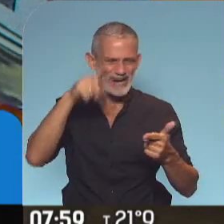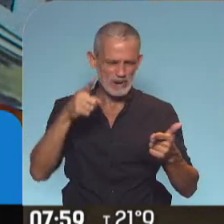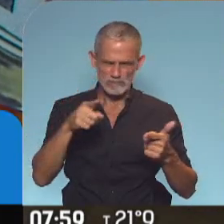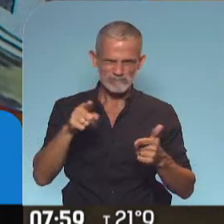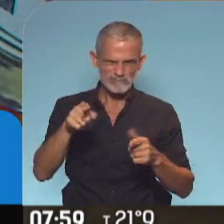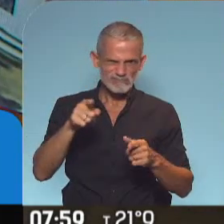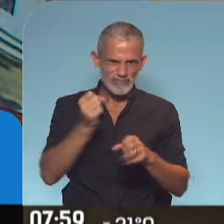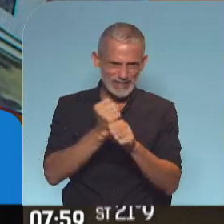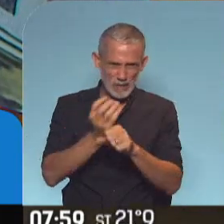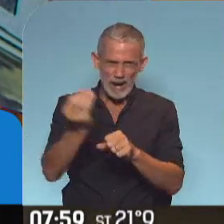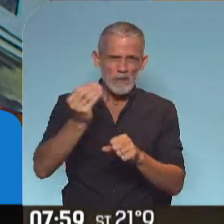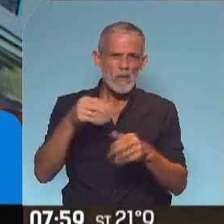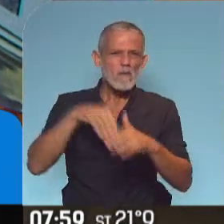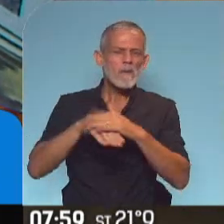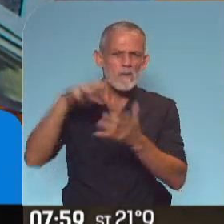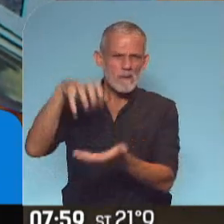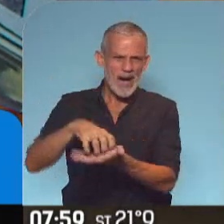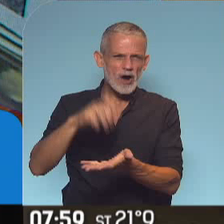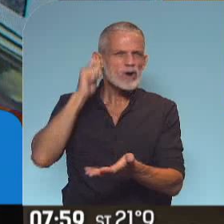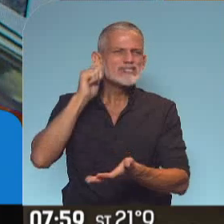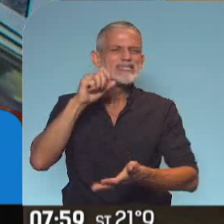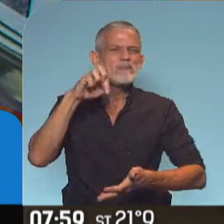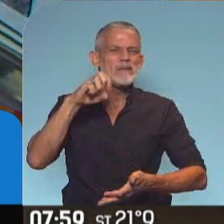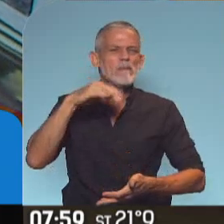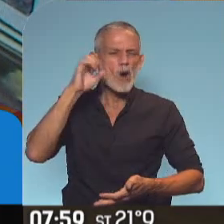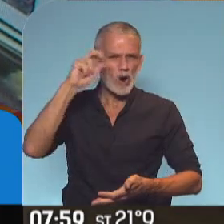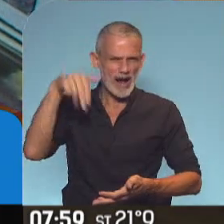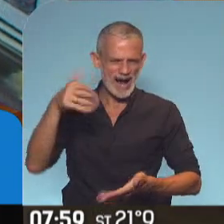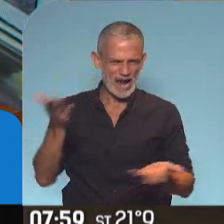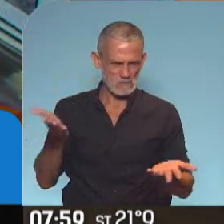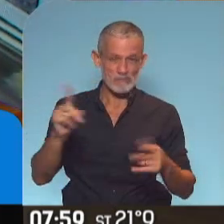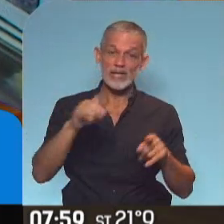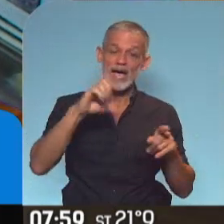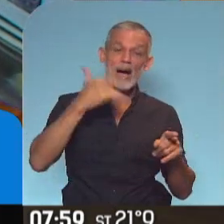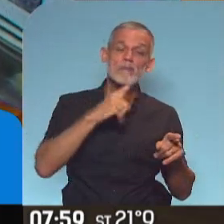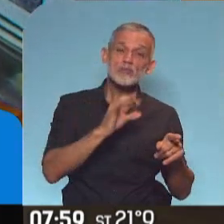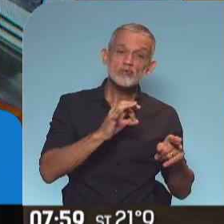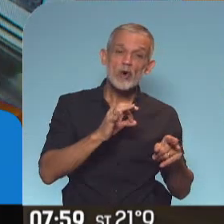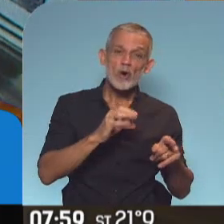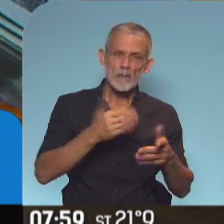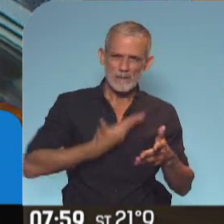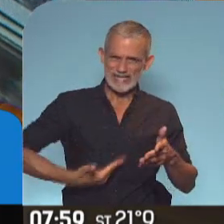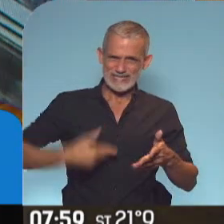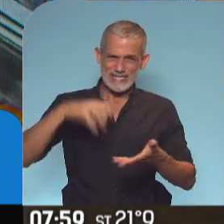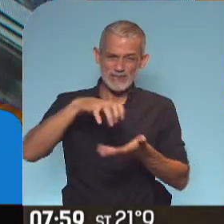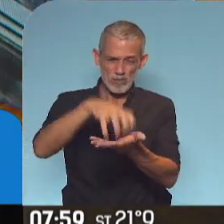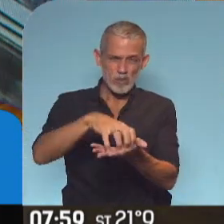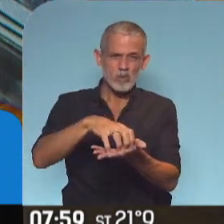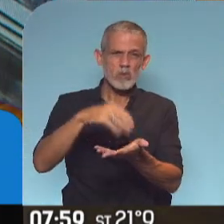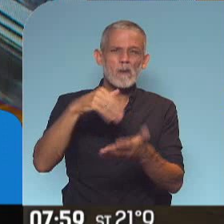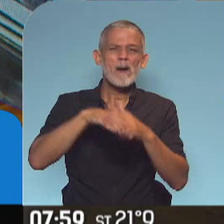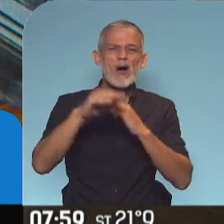JP Morgan, uno de los beneficiados en las operaciones. Caputo fue presidente de la filial argentina del Deutsche